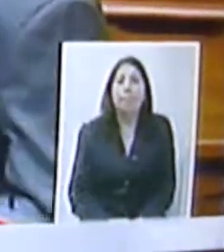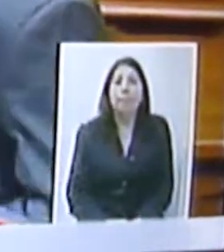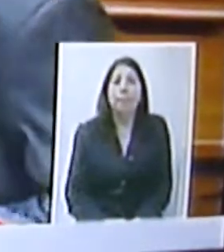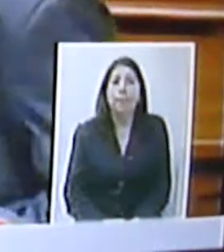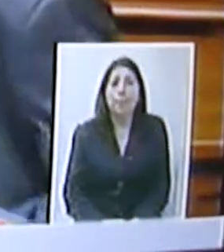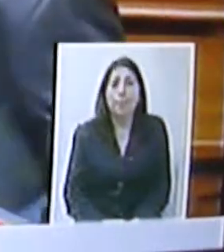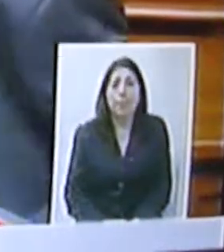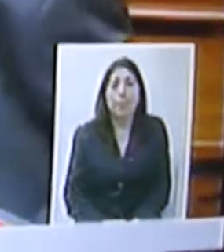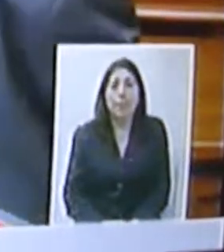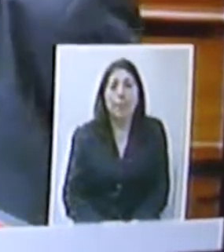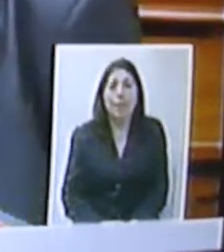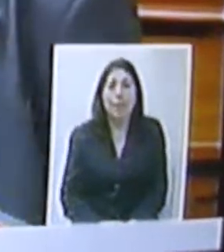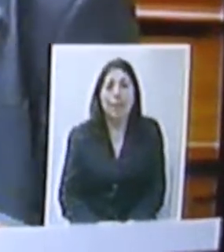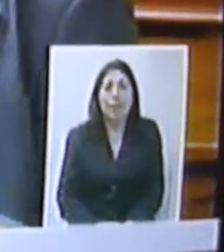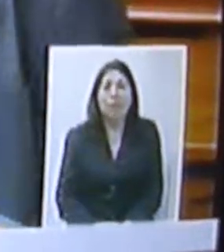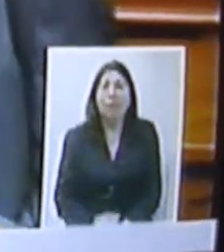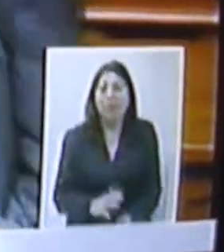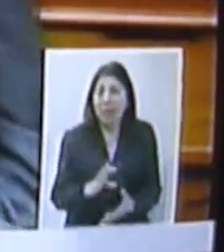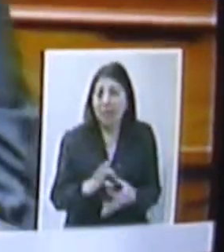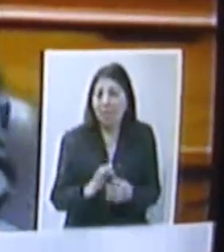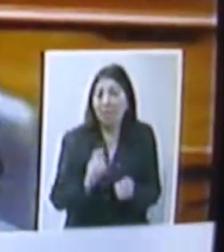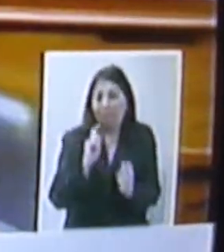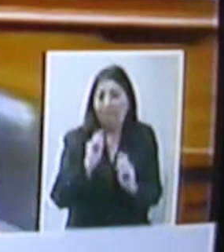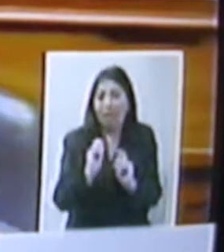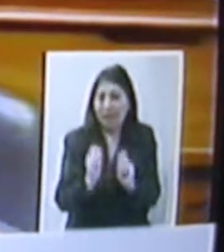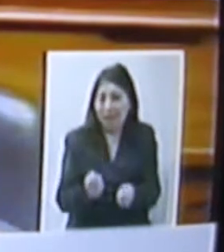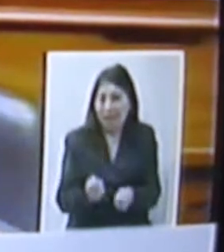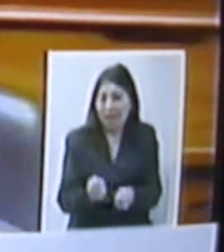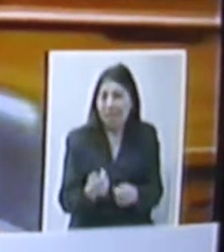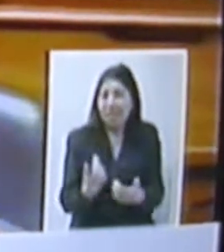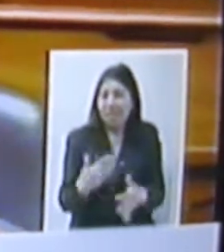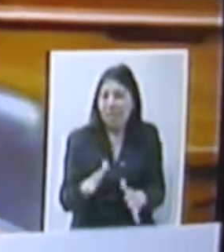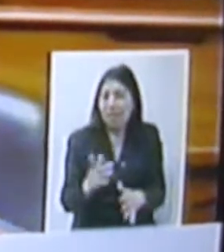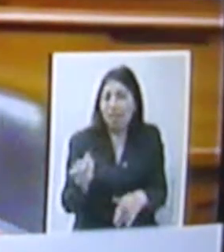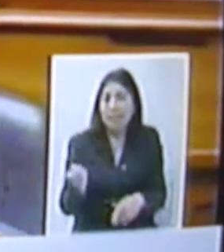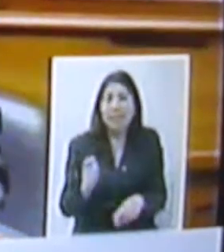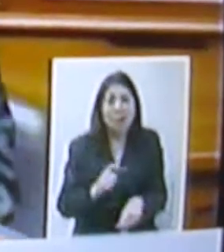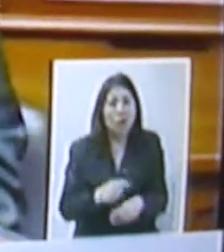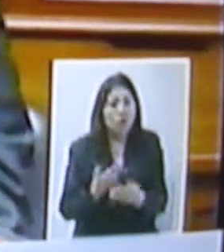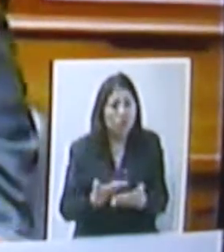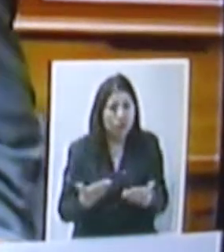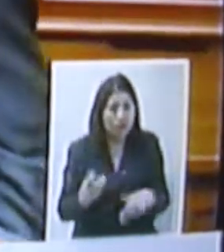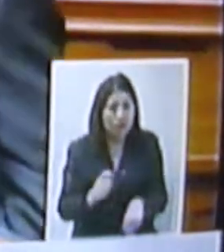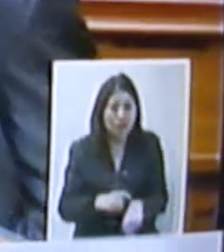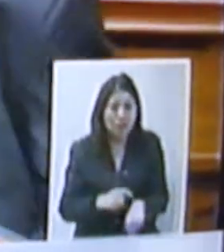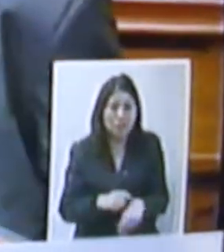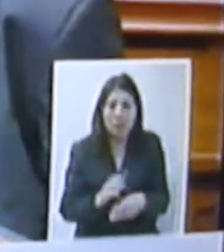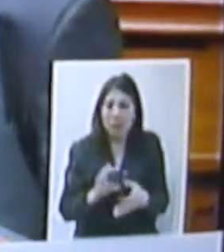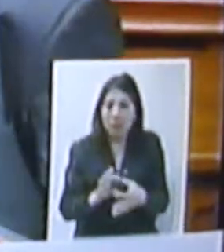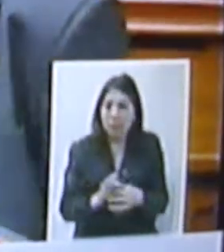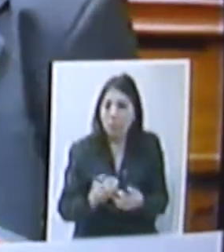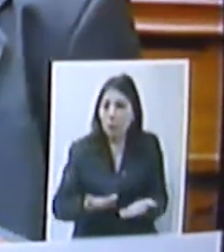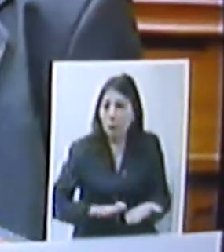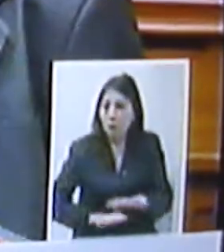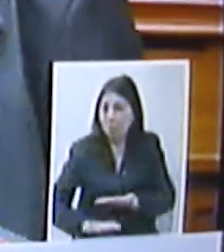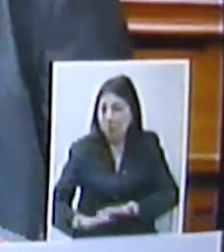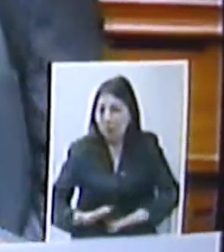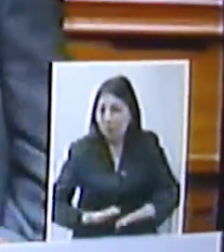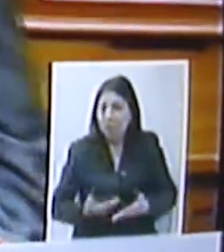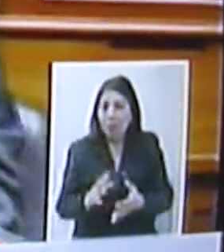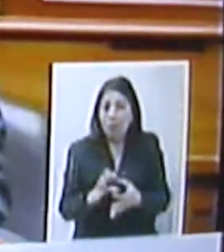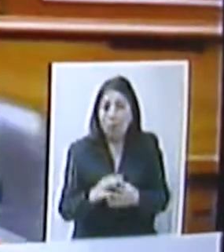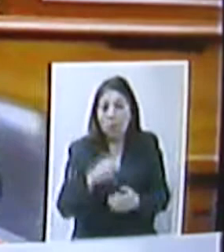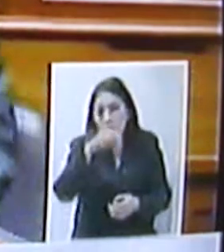gas que fue regalado, que fue entregado en esas condiciones, ese gas convenciano, ese